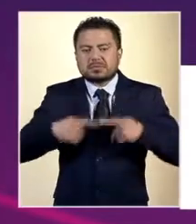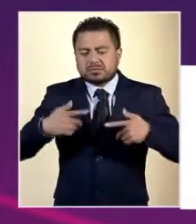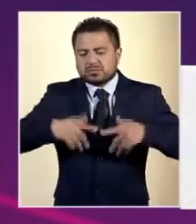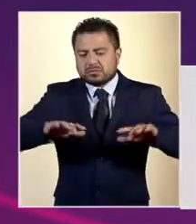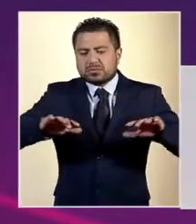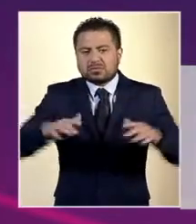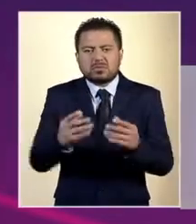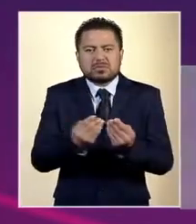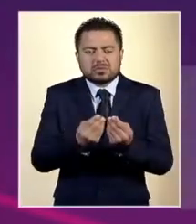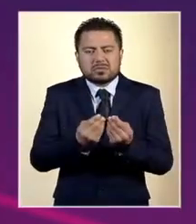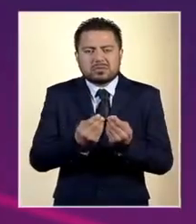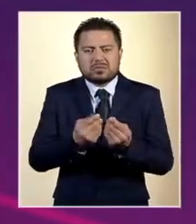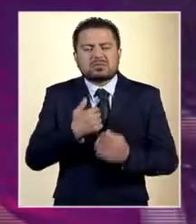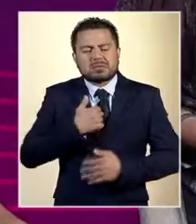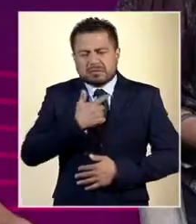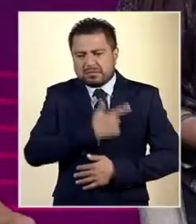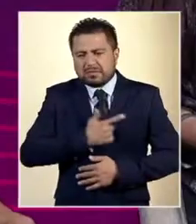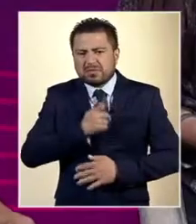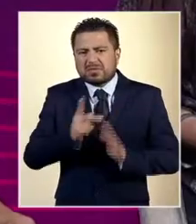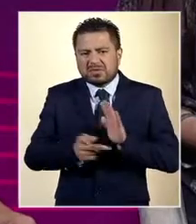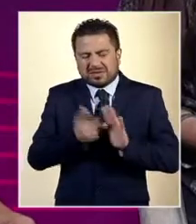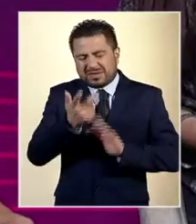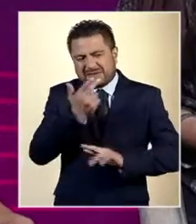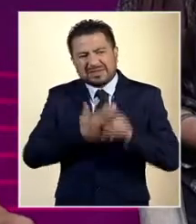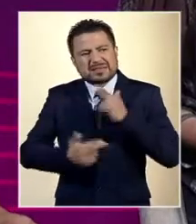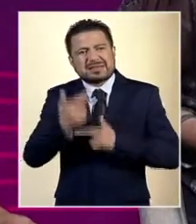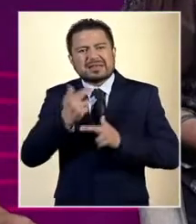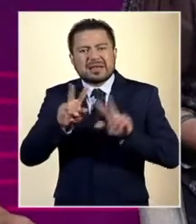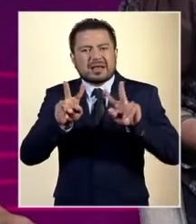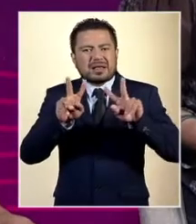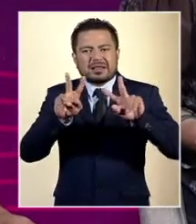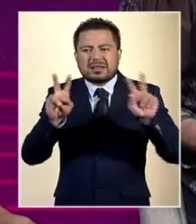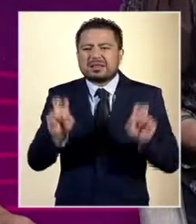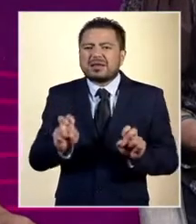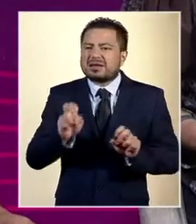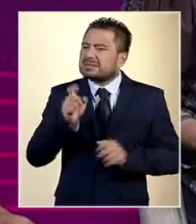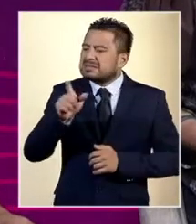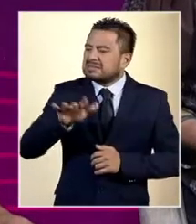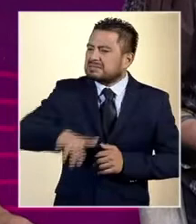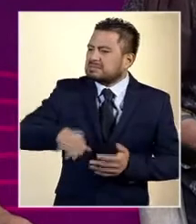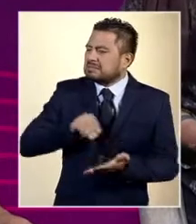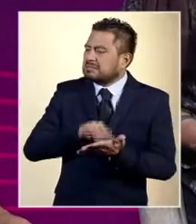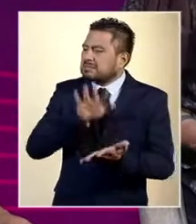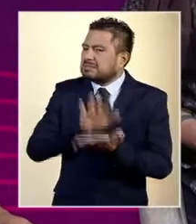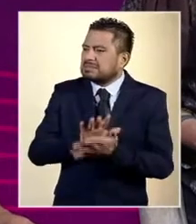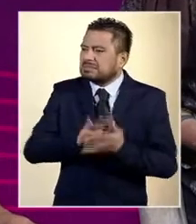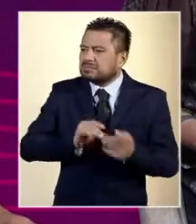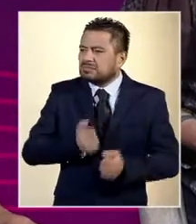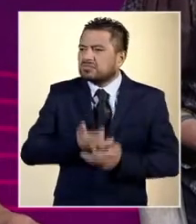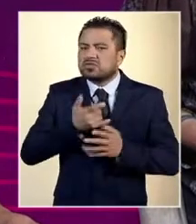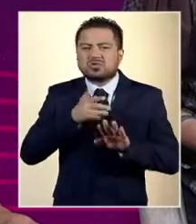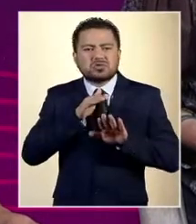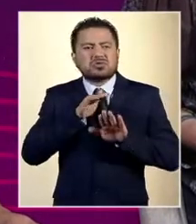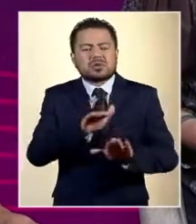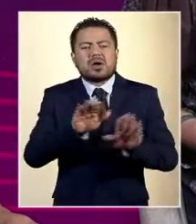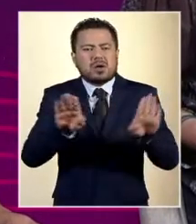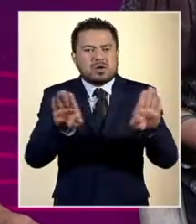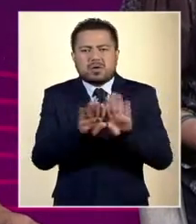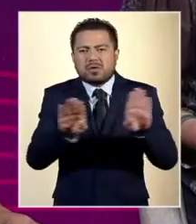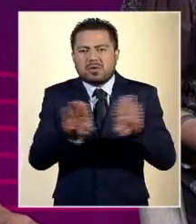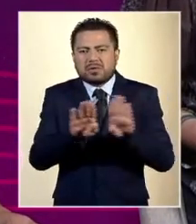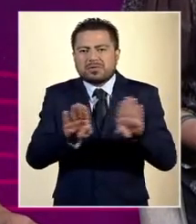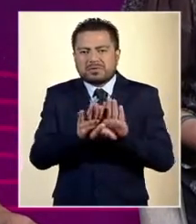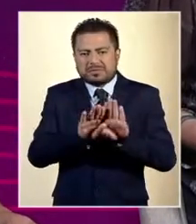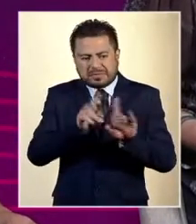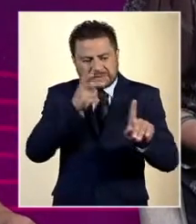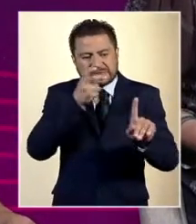poblaciones. Me gustaría recuperar un poco el tema que estabas planteando hace un momento sobre cómo